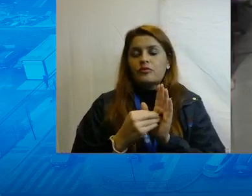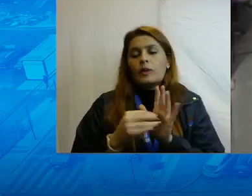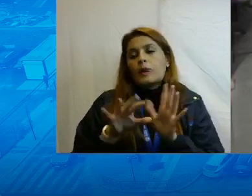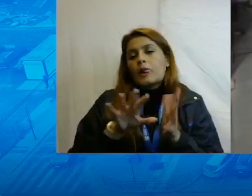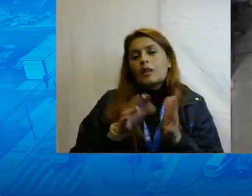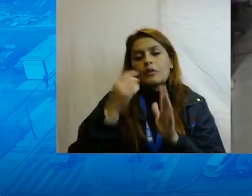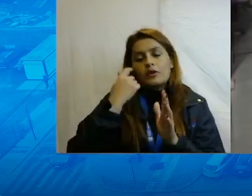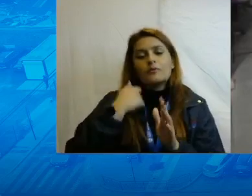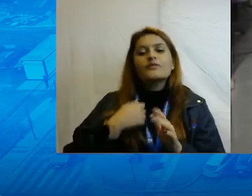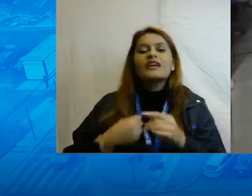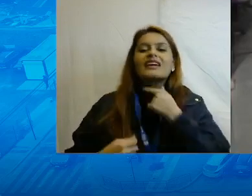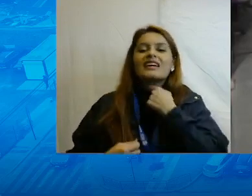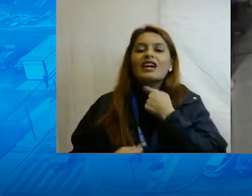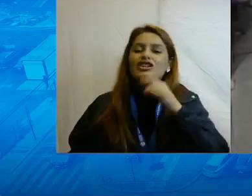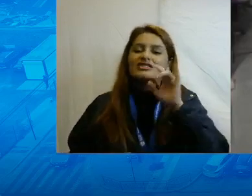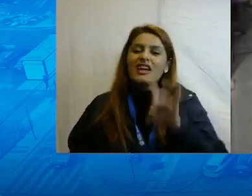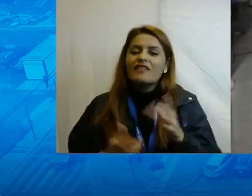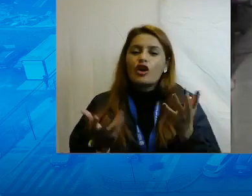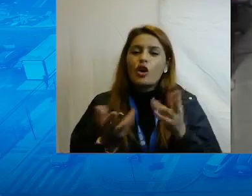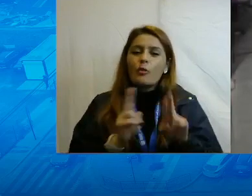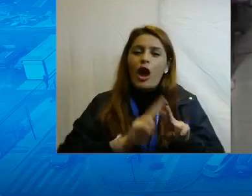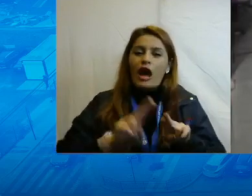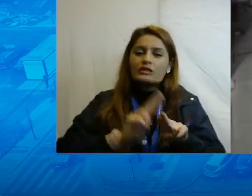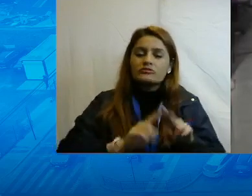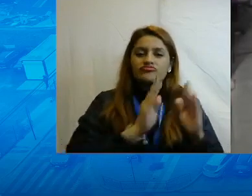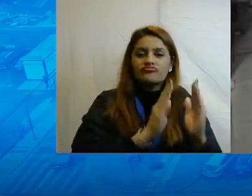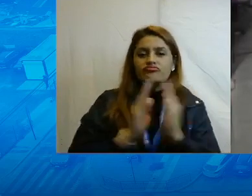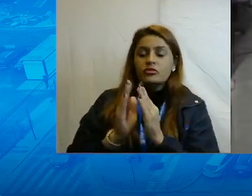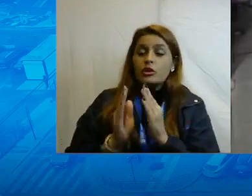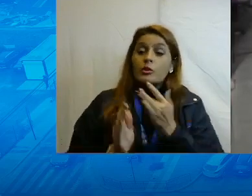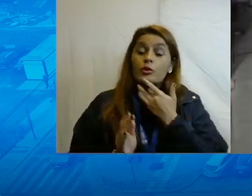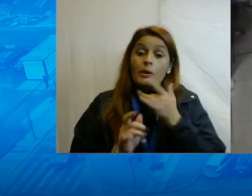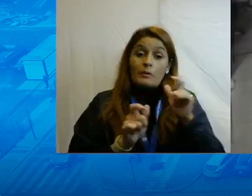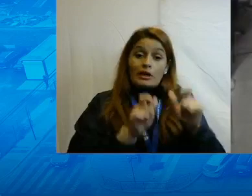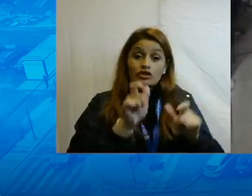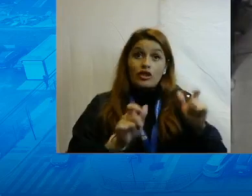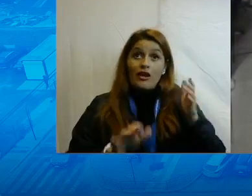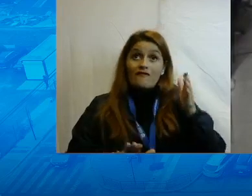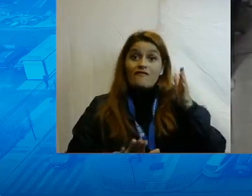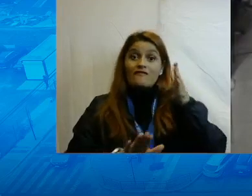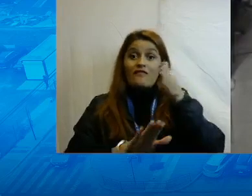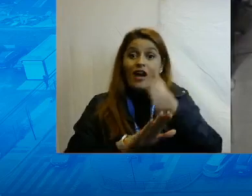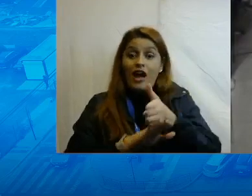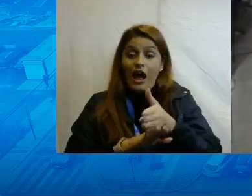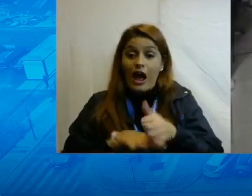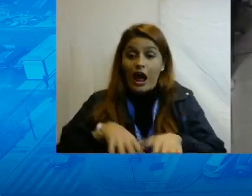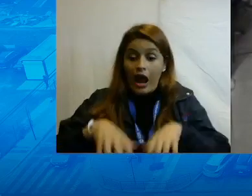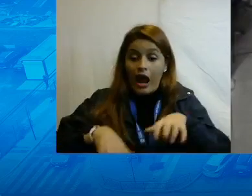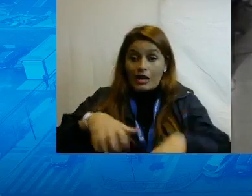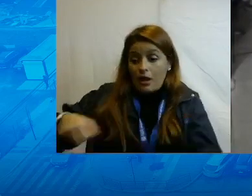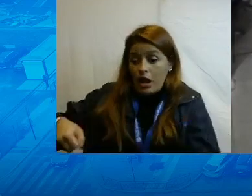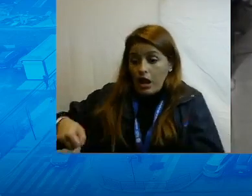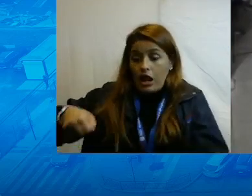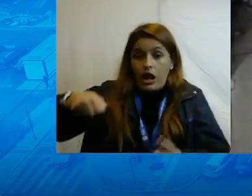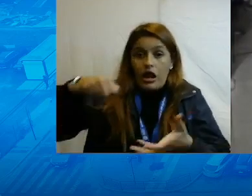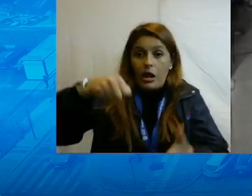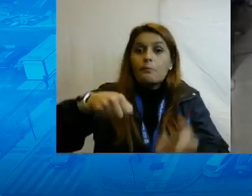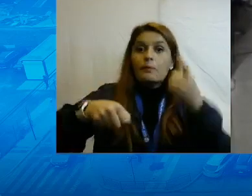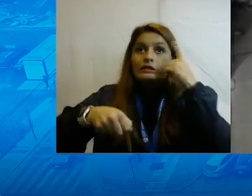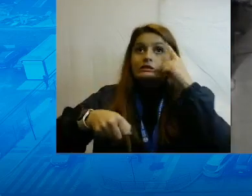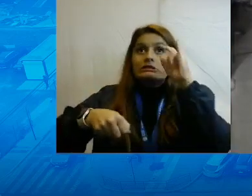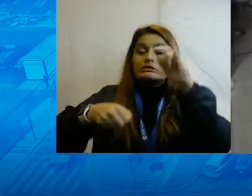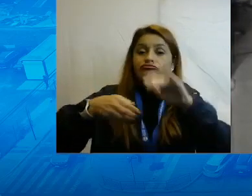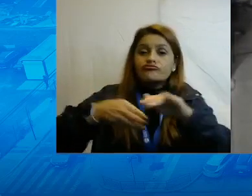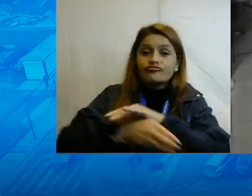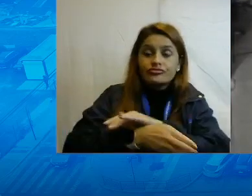verla. Quiero saber eso, ¿cómo están funcionando en ese aspecto ustedes? Porque seguramente mucha gente va con el animalito pensando que lo van a atender y